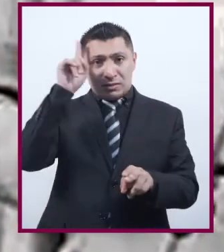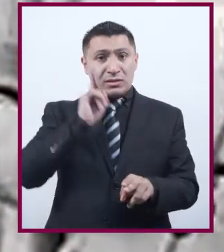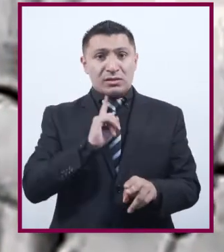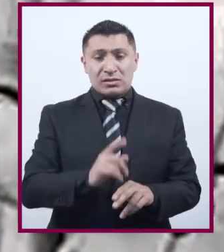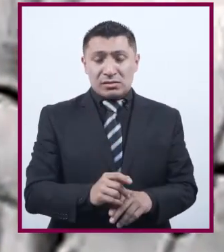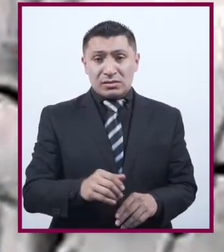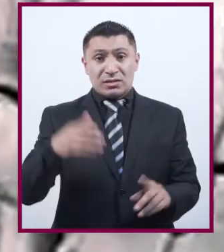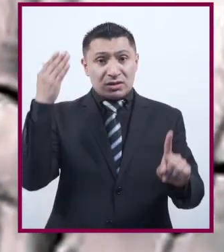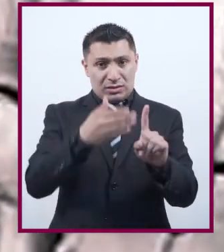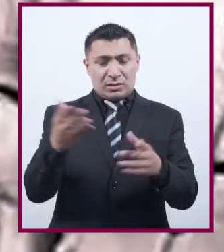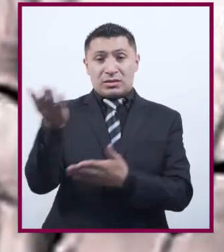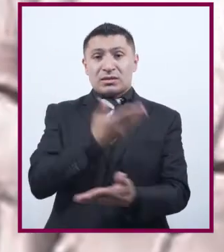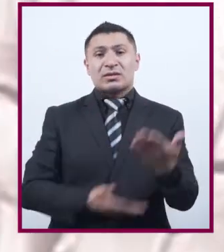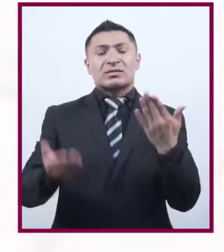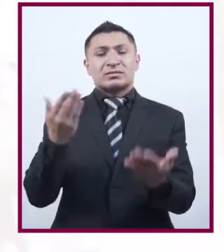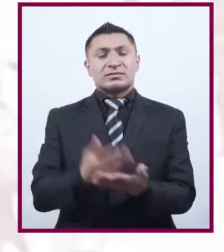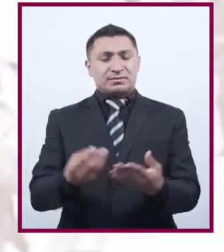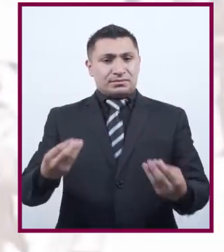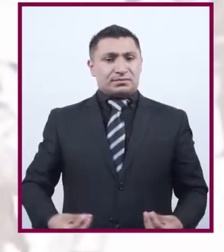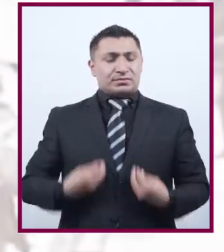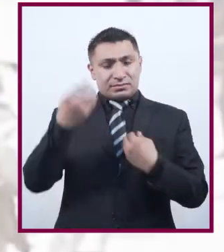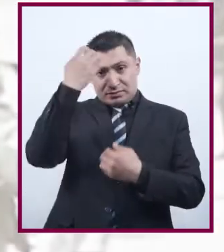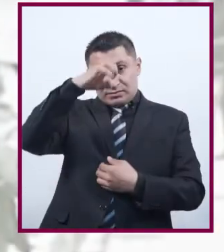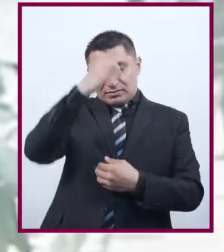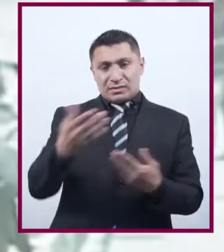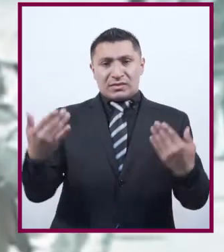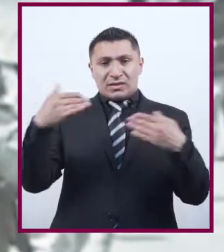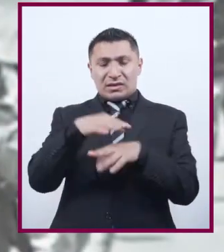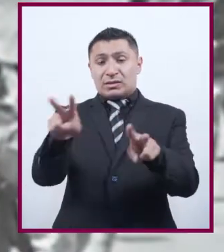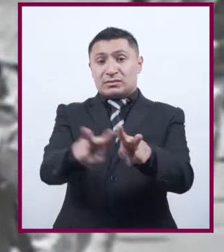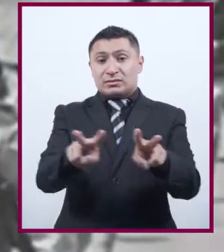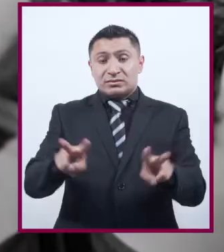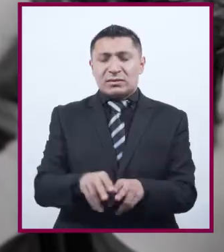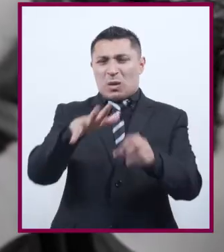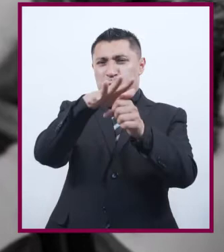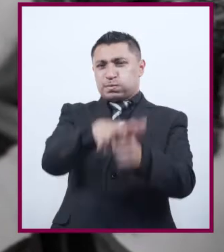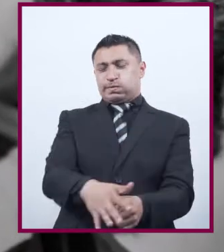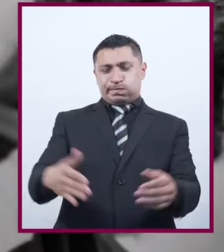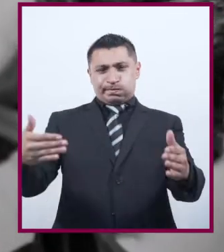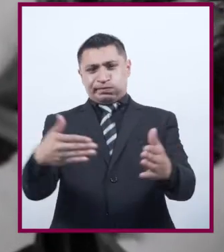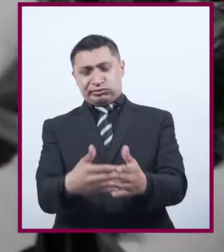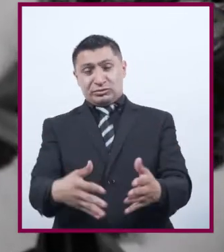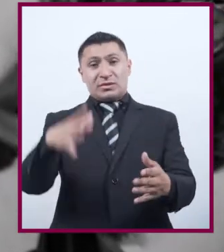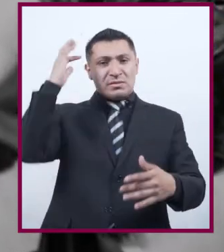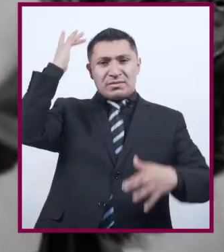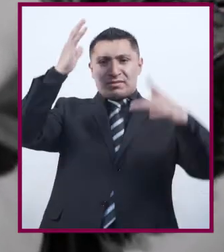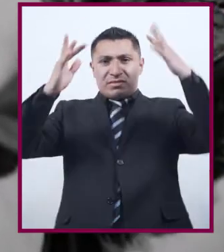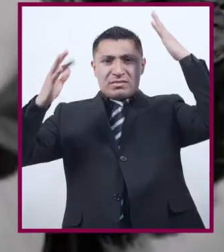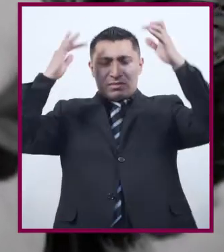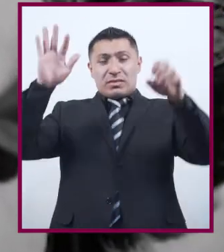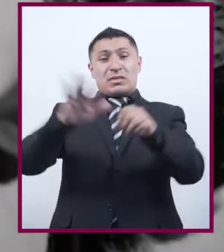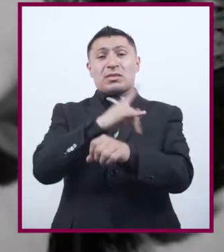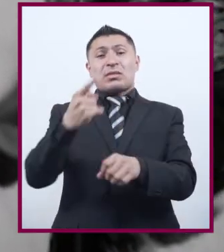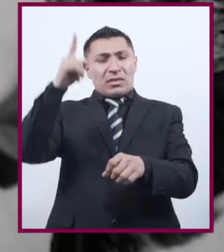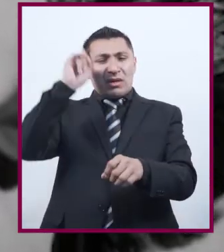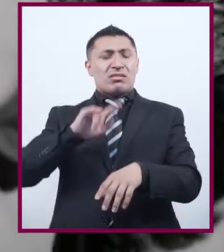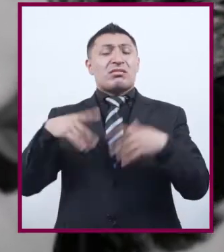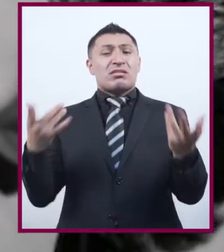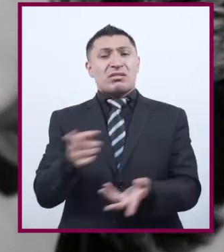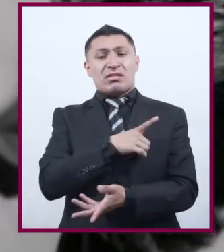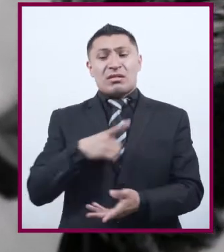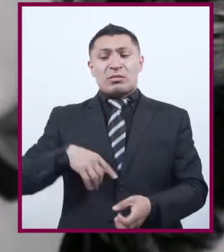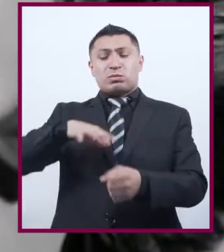de compartir sus vivencias en torno a la marginalidad y la opresión, y de reflexionar por qué la mujer debía ser